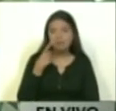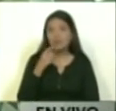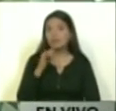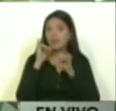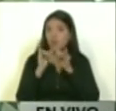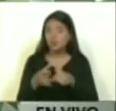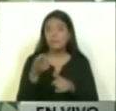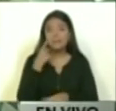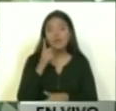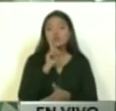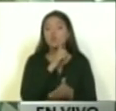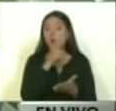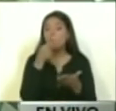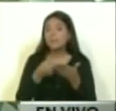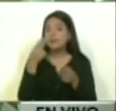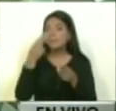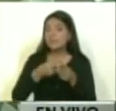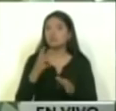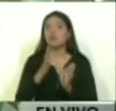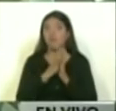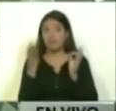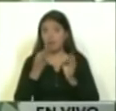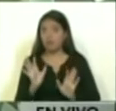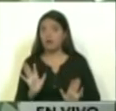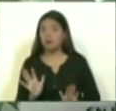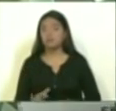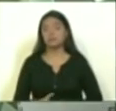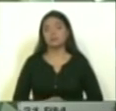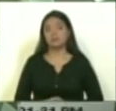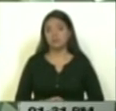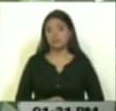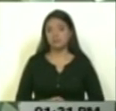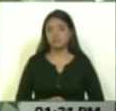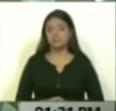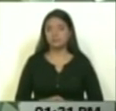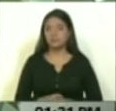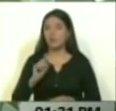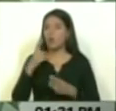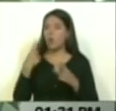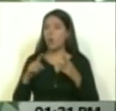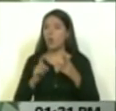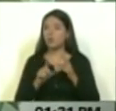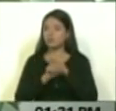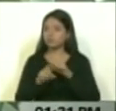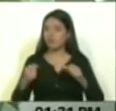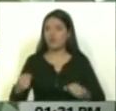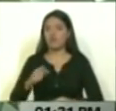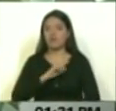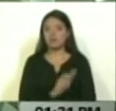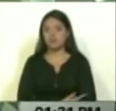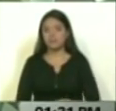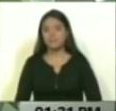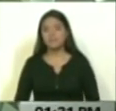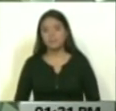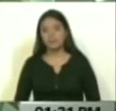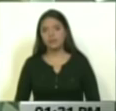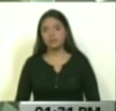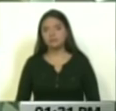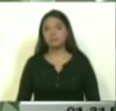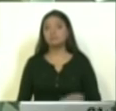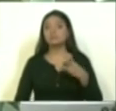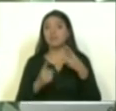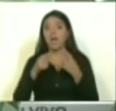con nombre y apellido, ¿verdad? Así que fue lo otro que lancé con mucha fuerza. Igualmente,